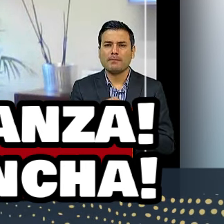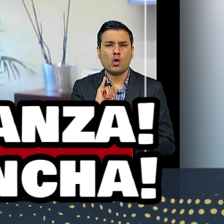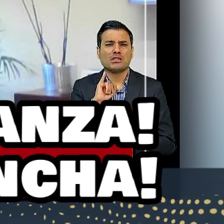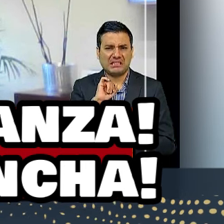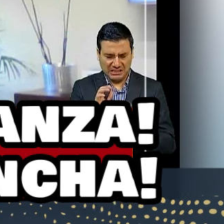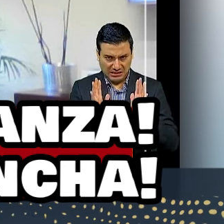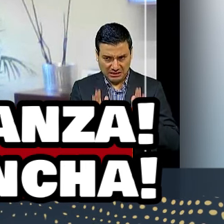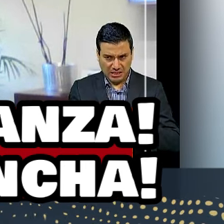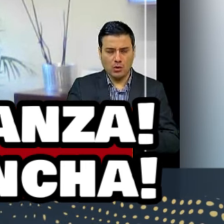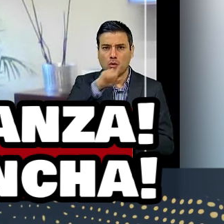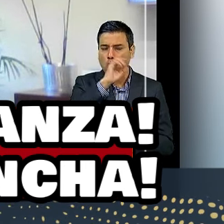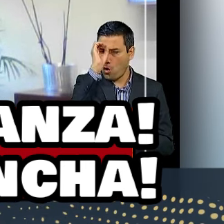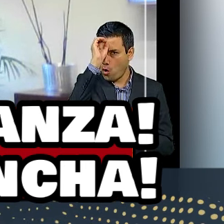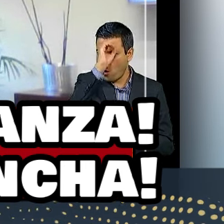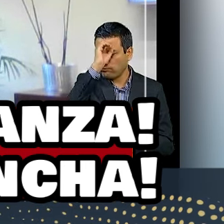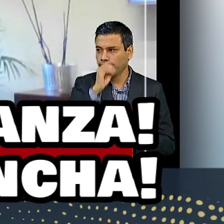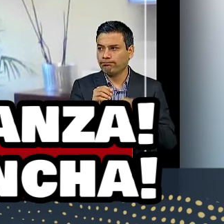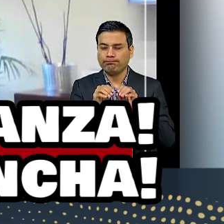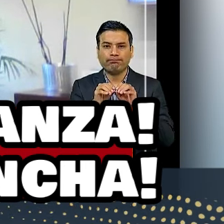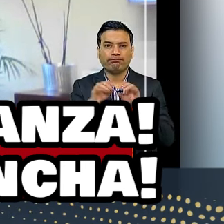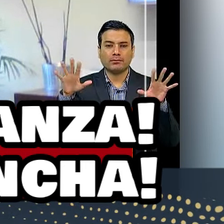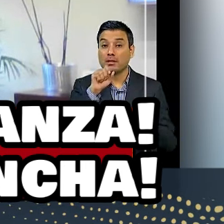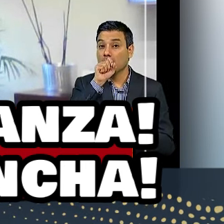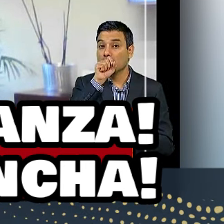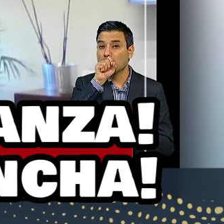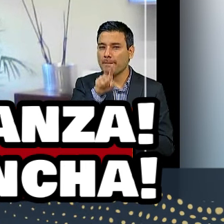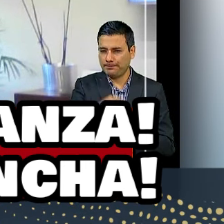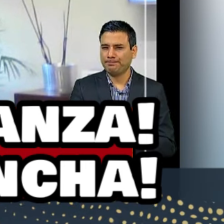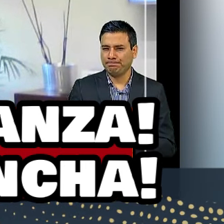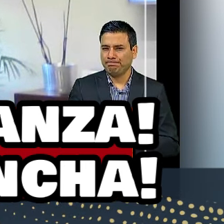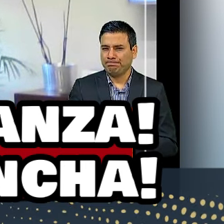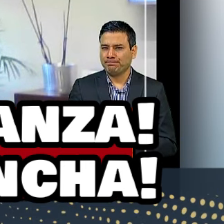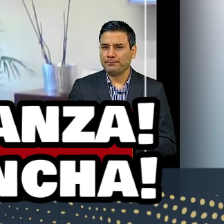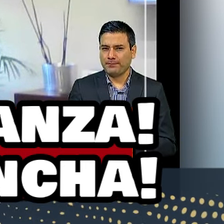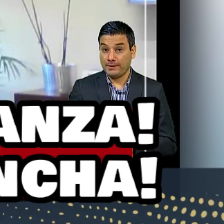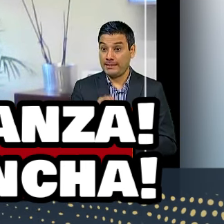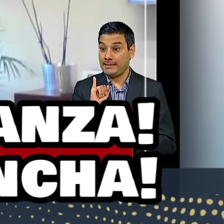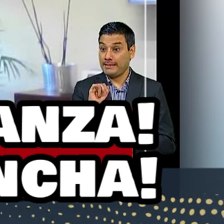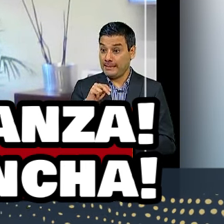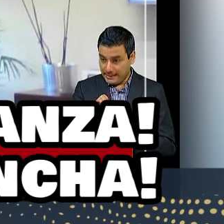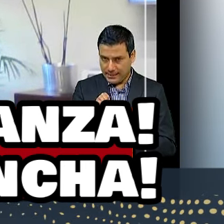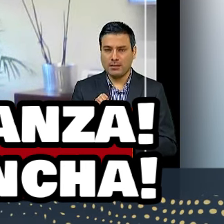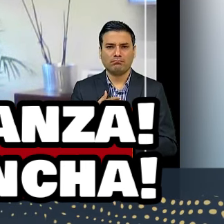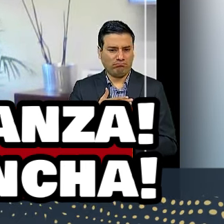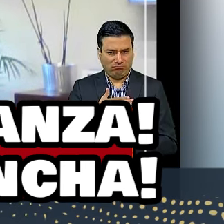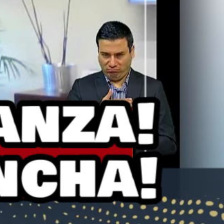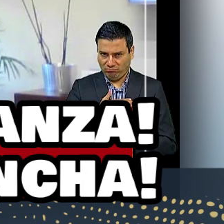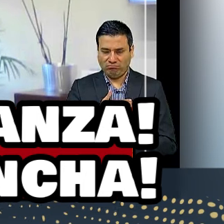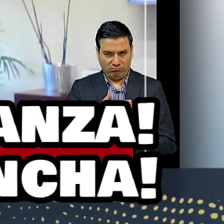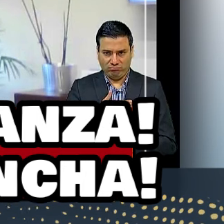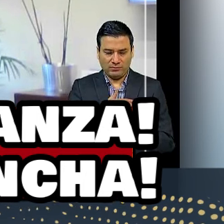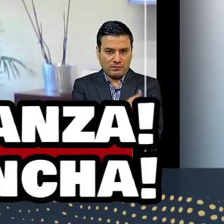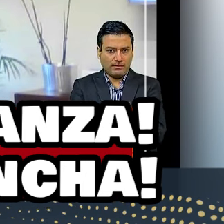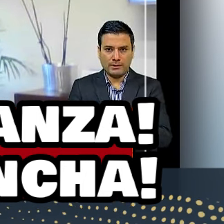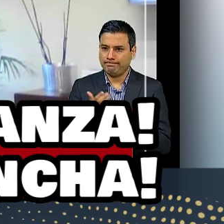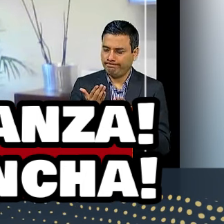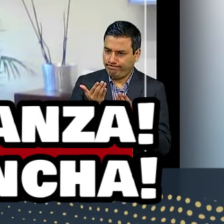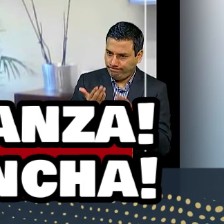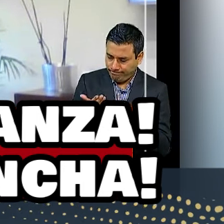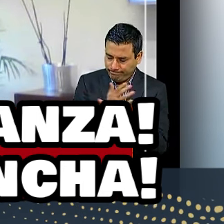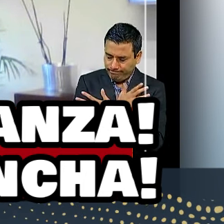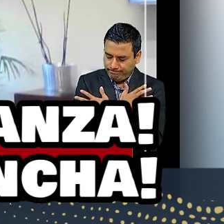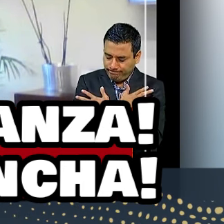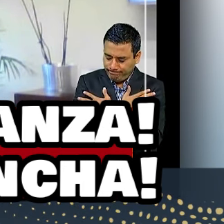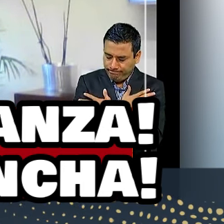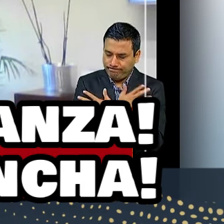pronunciamiento Y por supuesto que expresamos también a título personal e institucional nuestras condolencias a la familia no es un tema que no se le de seguimiento